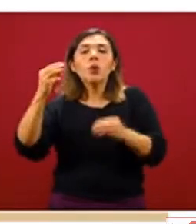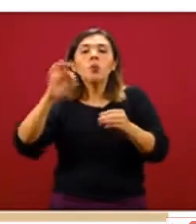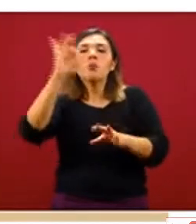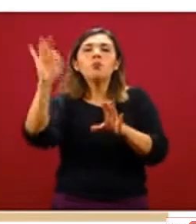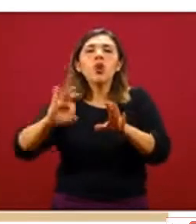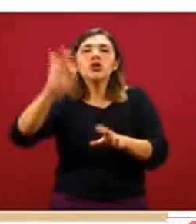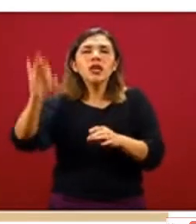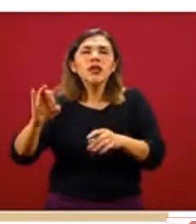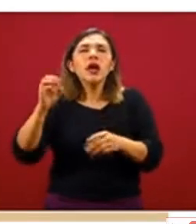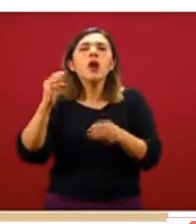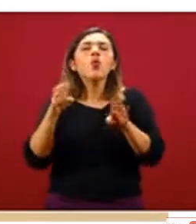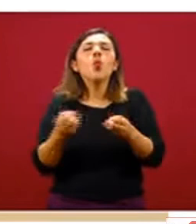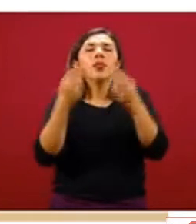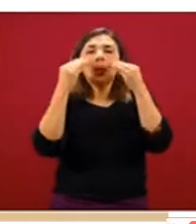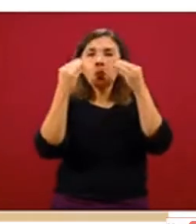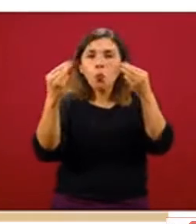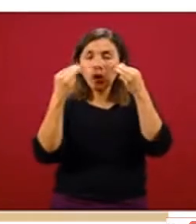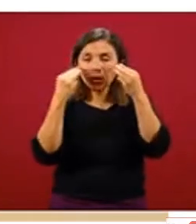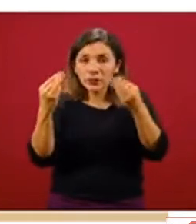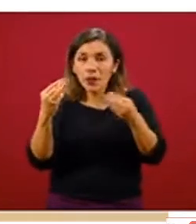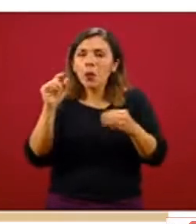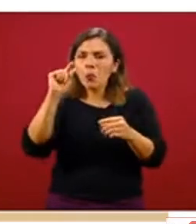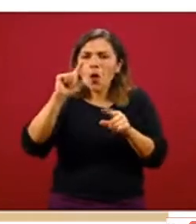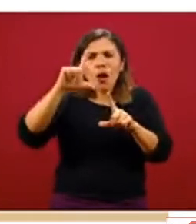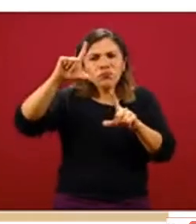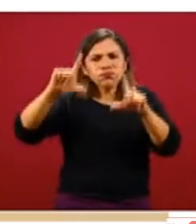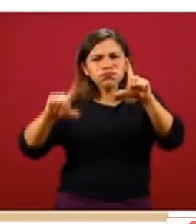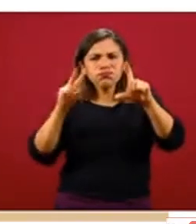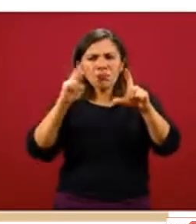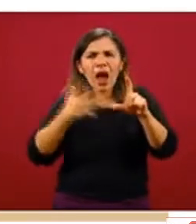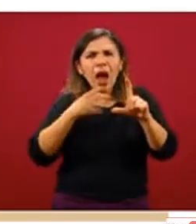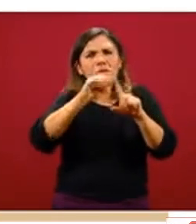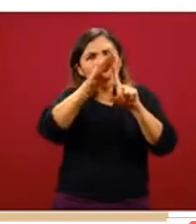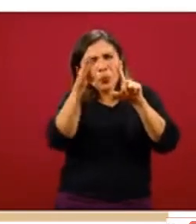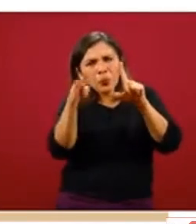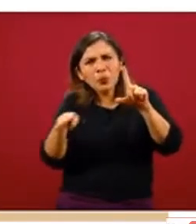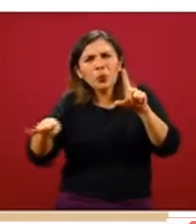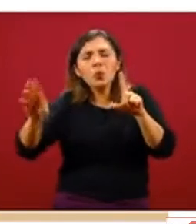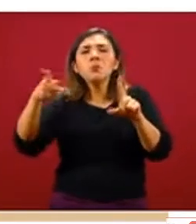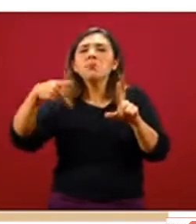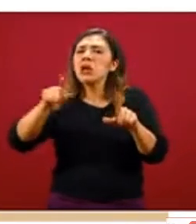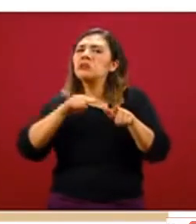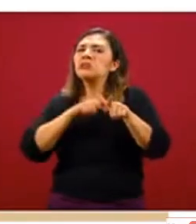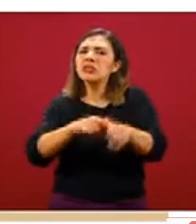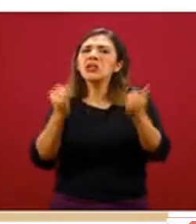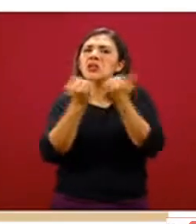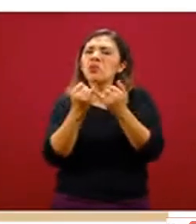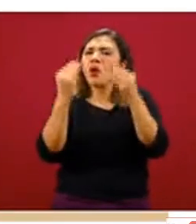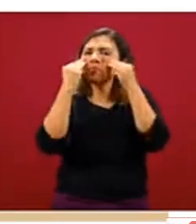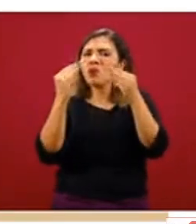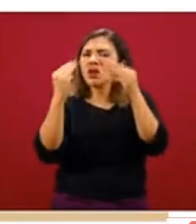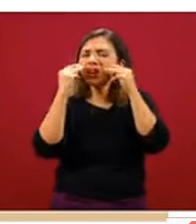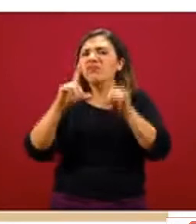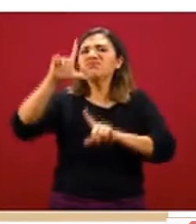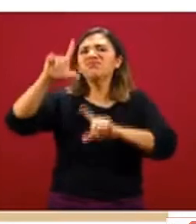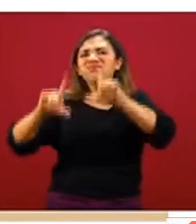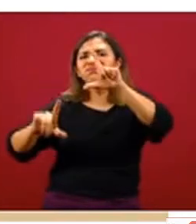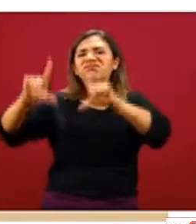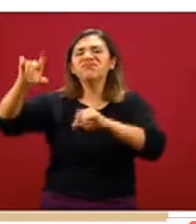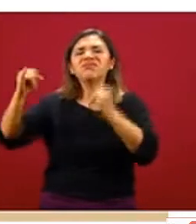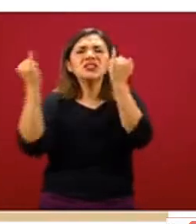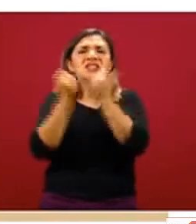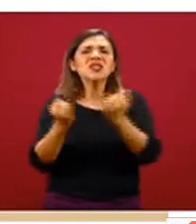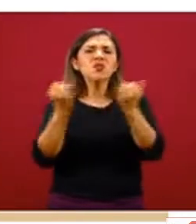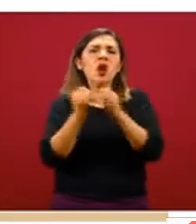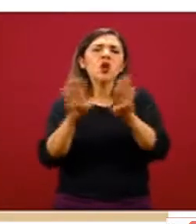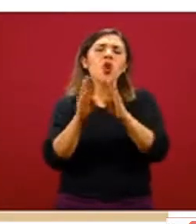Y como pueden ver, aunque hubo un descenso en algún momento, hemos mantenido un porcentaje de muestreo similar a lo que se ha hecho en los